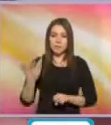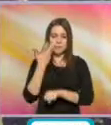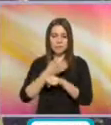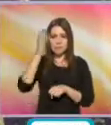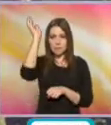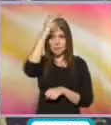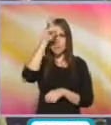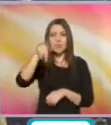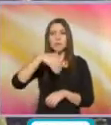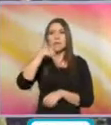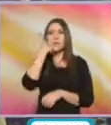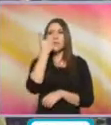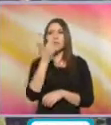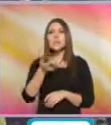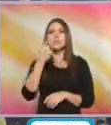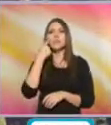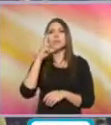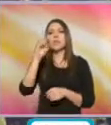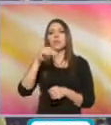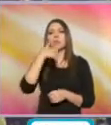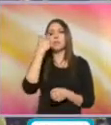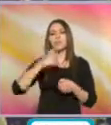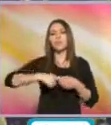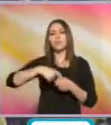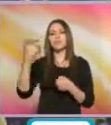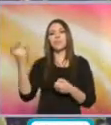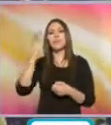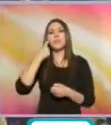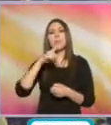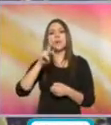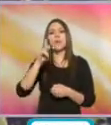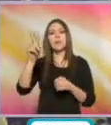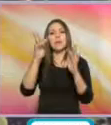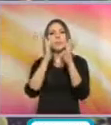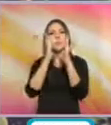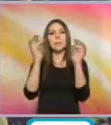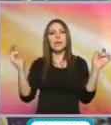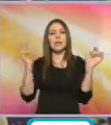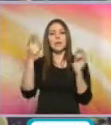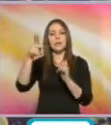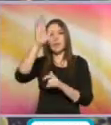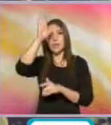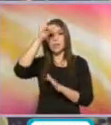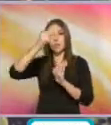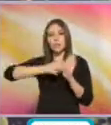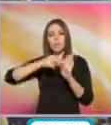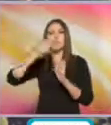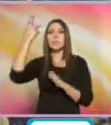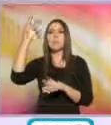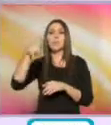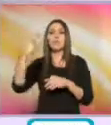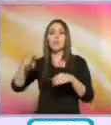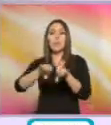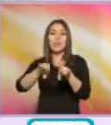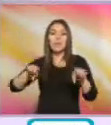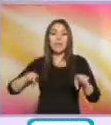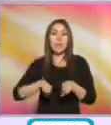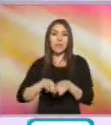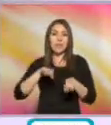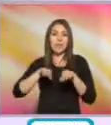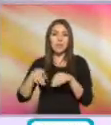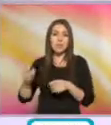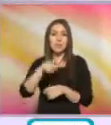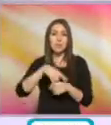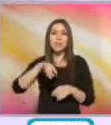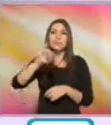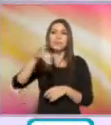del Tratado de París, pero se ve complicado. De hecho, en su gabinete hay personas muy importantes como Rex Tillerson que han estado a favor